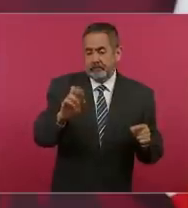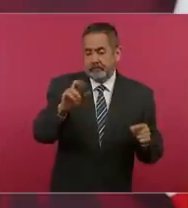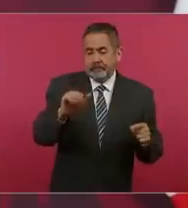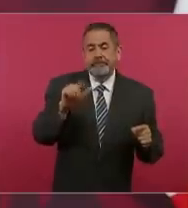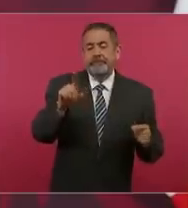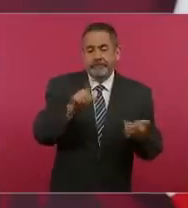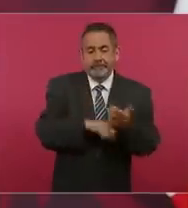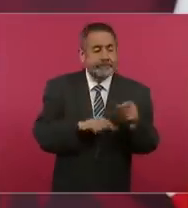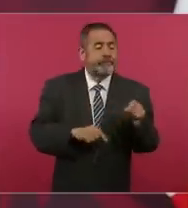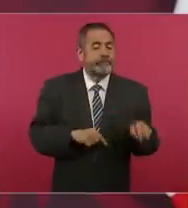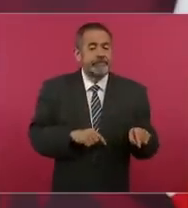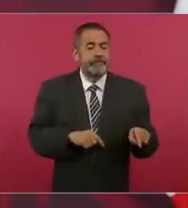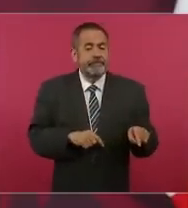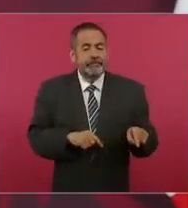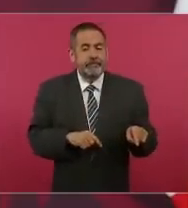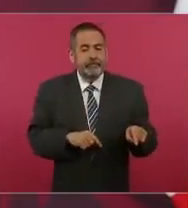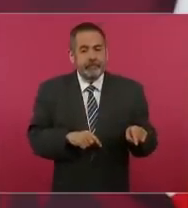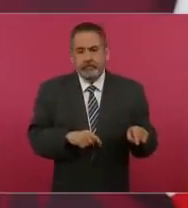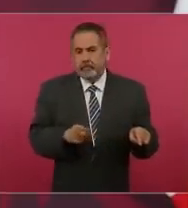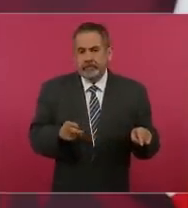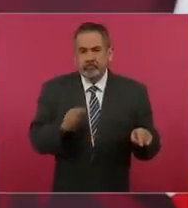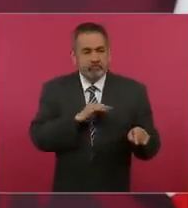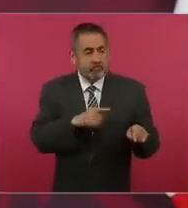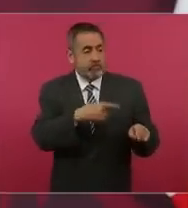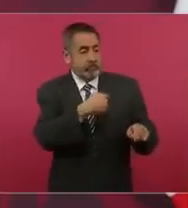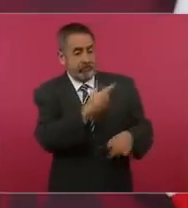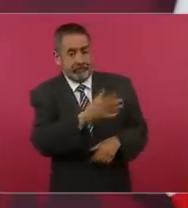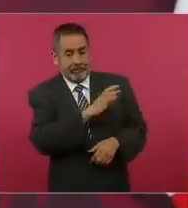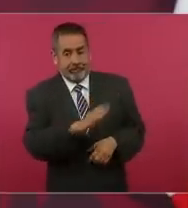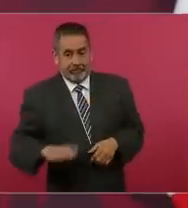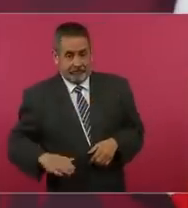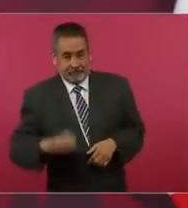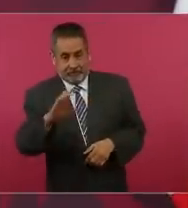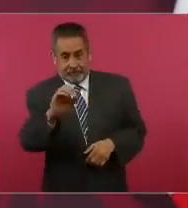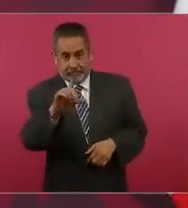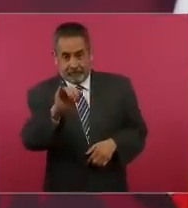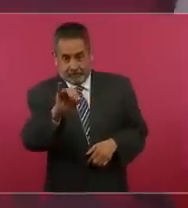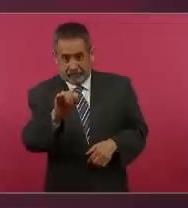en que se atreven a asesinar a un candidato